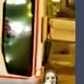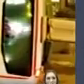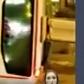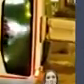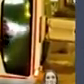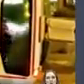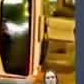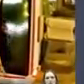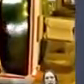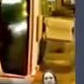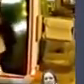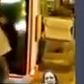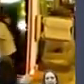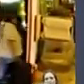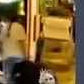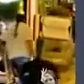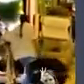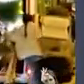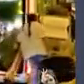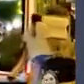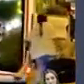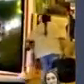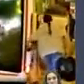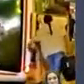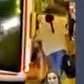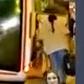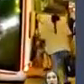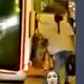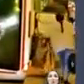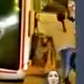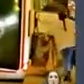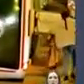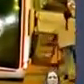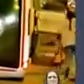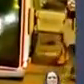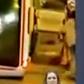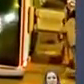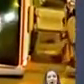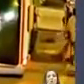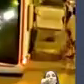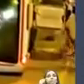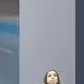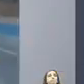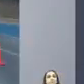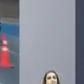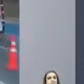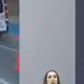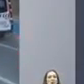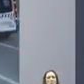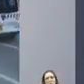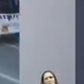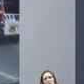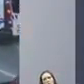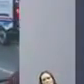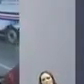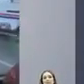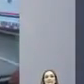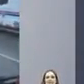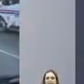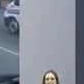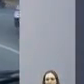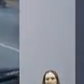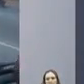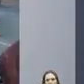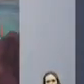ser trasladadas a 2 centros hospitalarios. Una de ellas se encontraba en estado de gestación y es atendida precisamente aquí en la Clínica